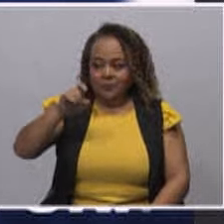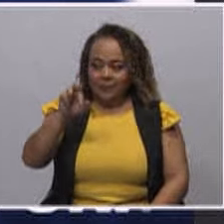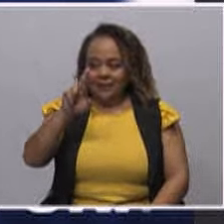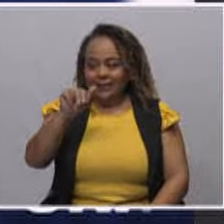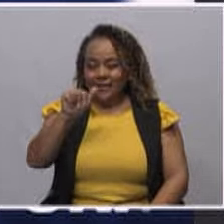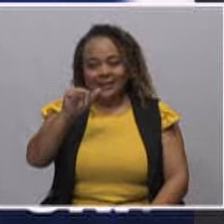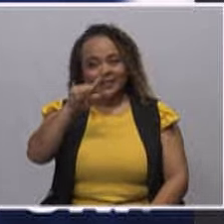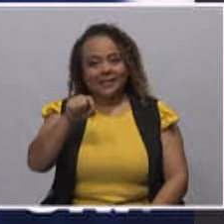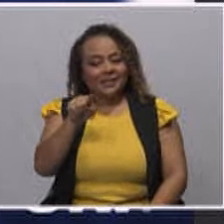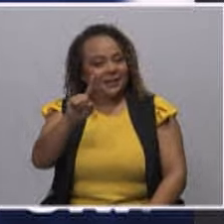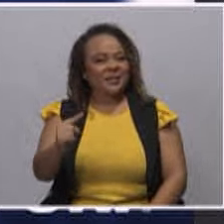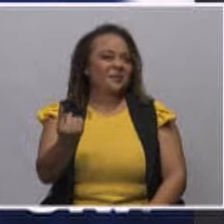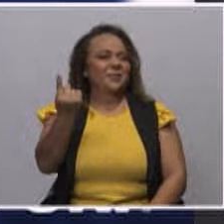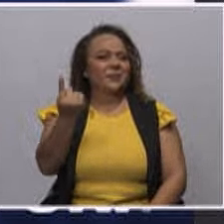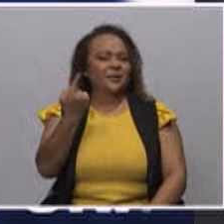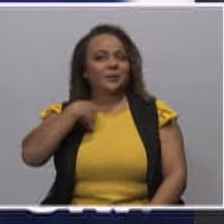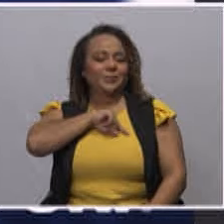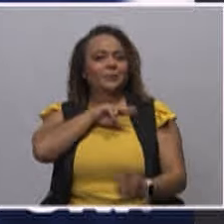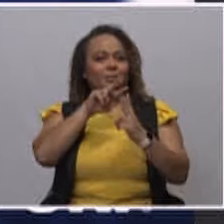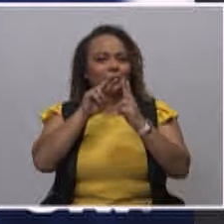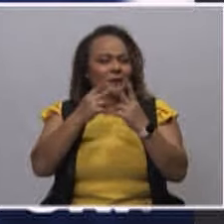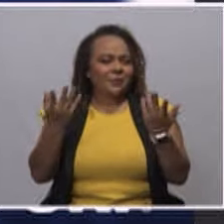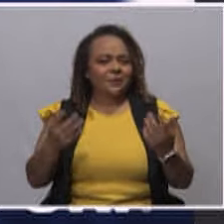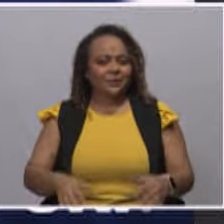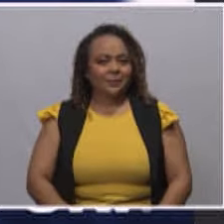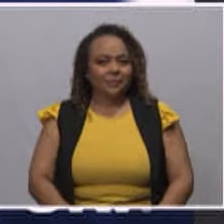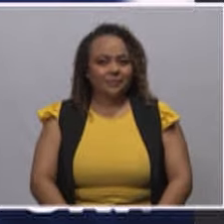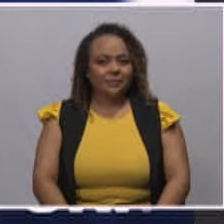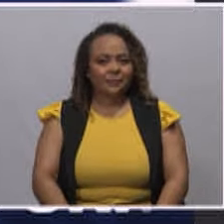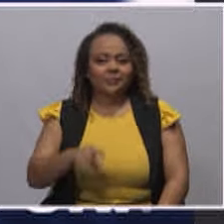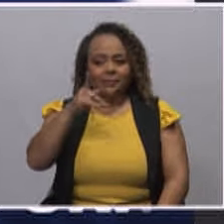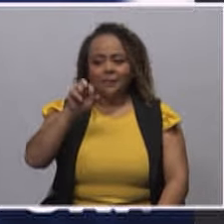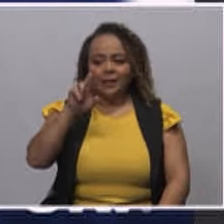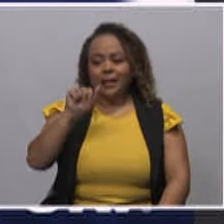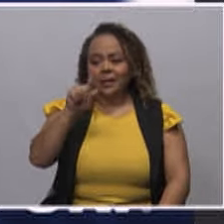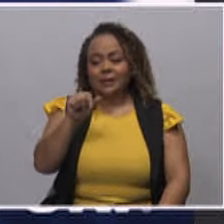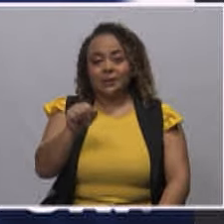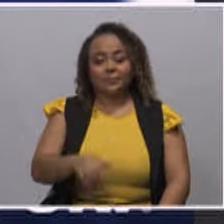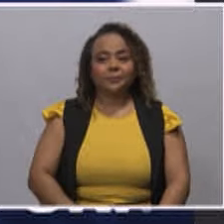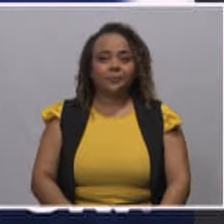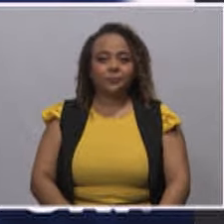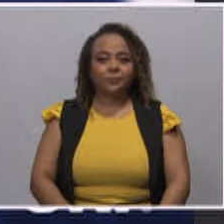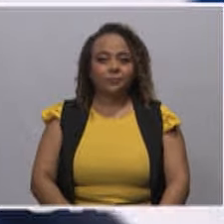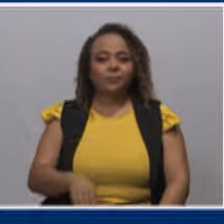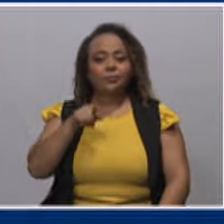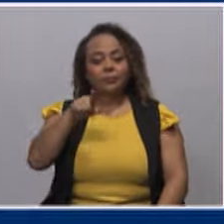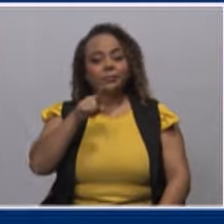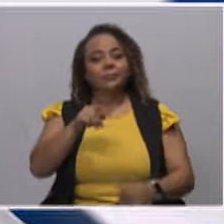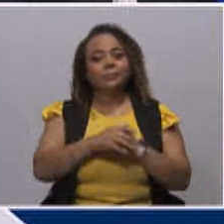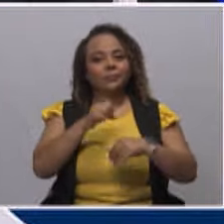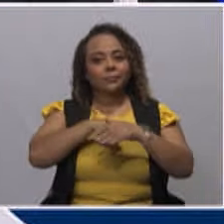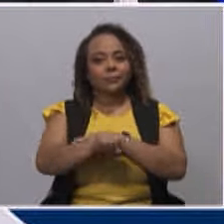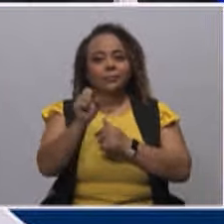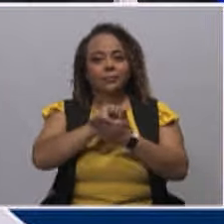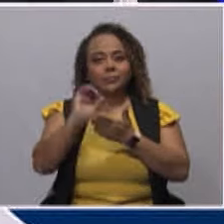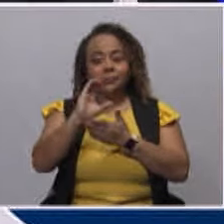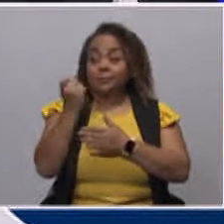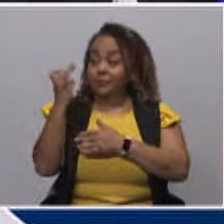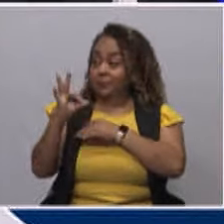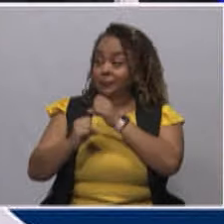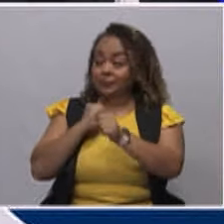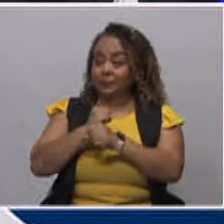el único no es el único Así que que se conoce es peraza os oriundo de la palmera de San Carlos 19